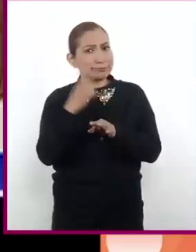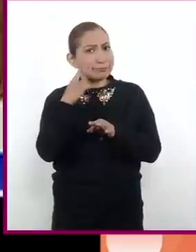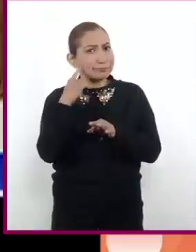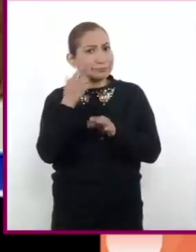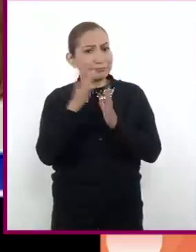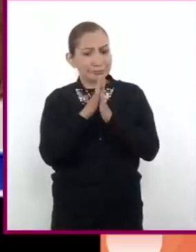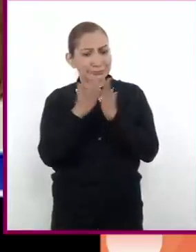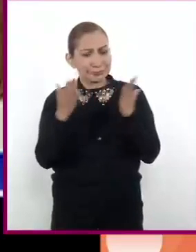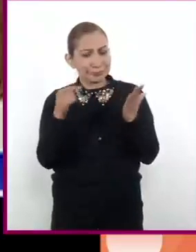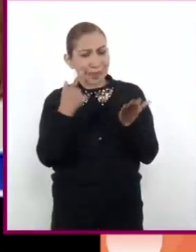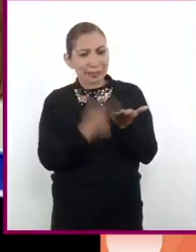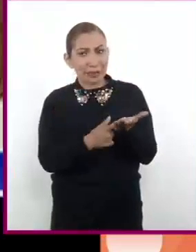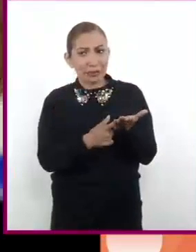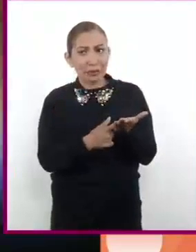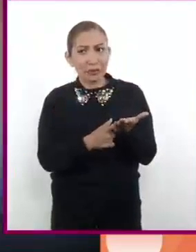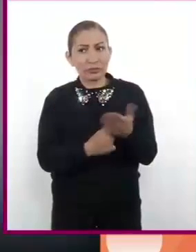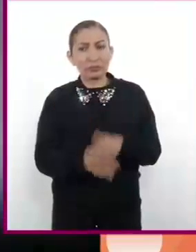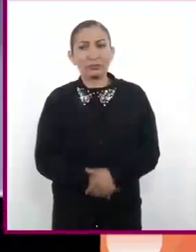de la tarjeta.